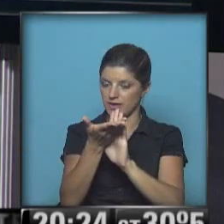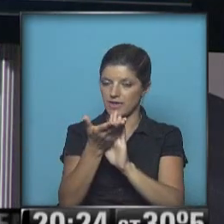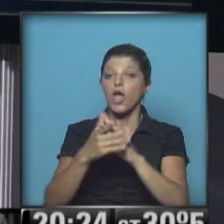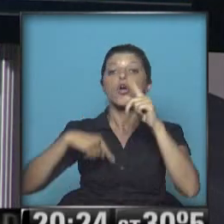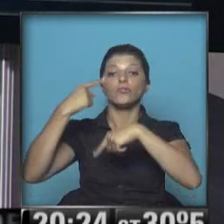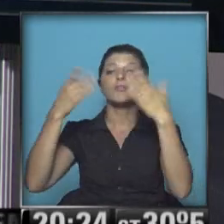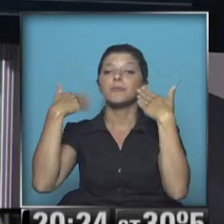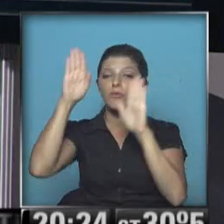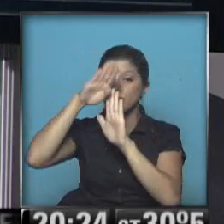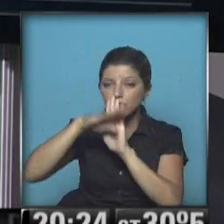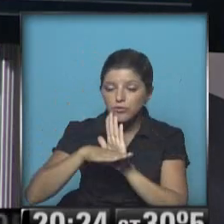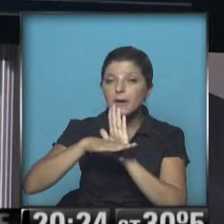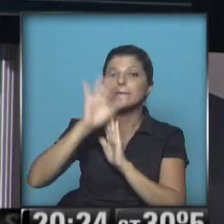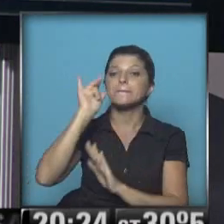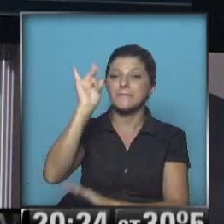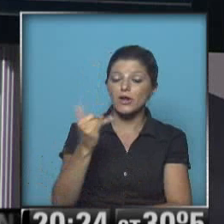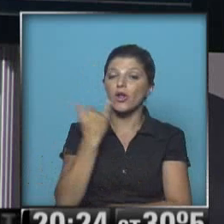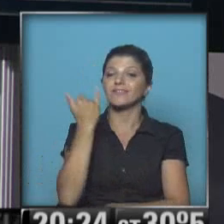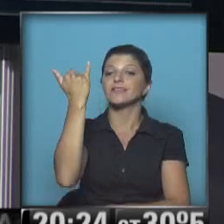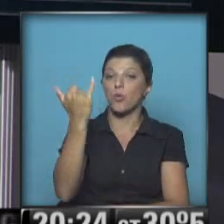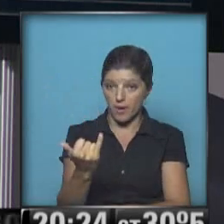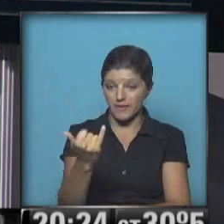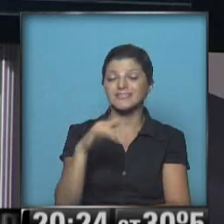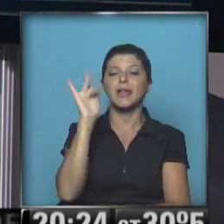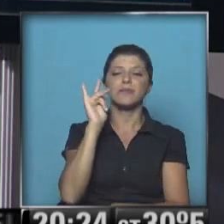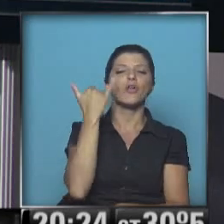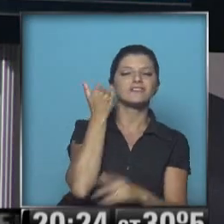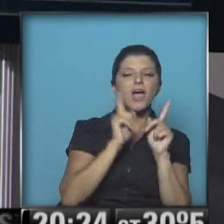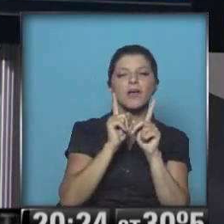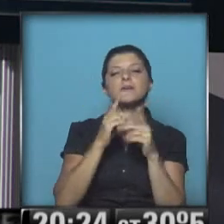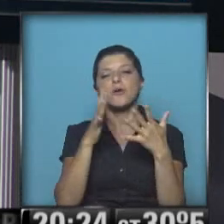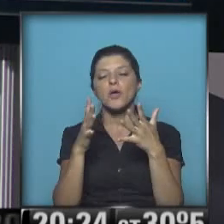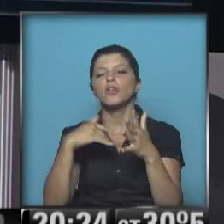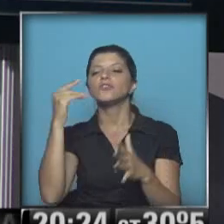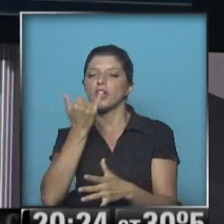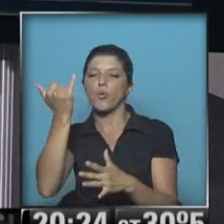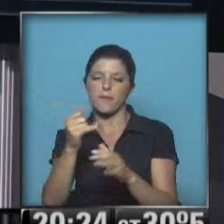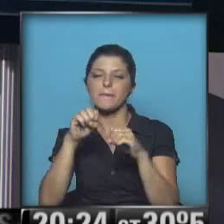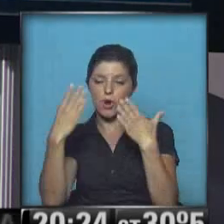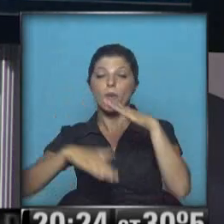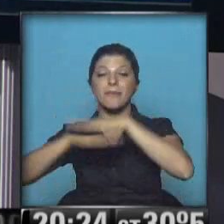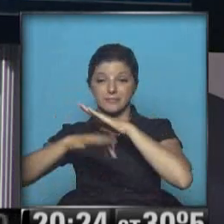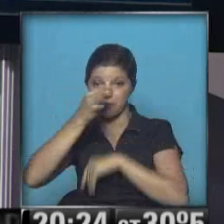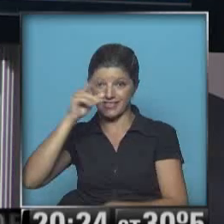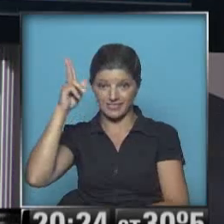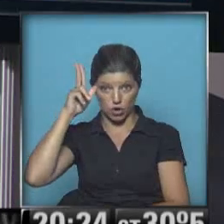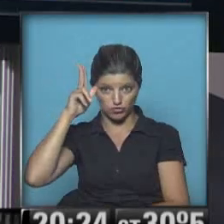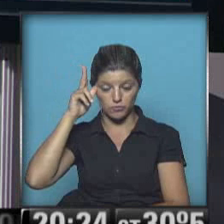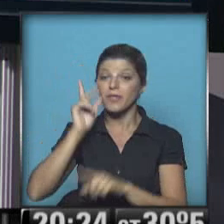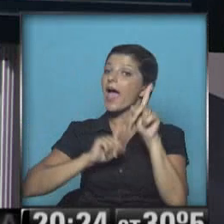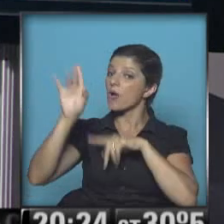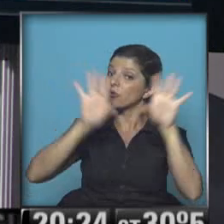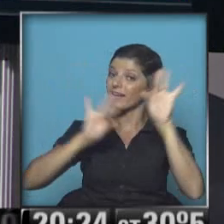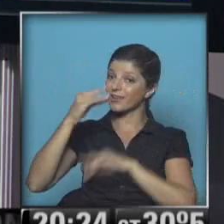levemente para miércoles y jueves con tiempo inestable el miércoles ya un poquito mejor el jueves 28 gr las máximas aquellos que han elegido